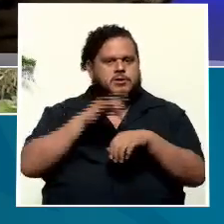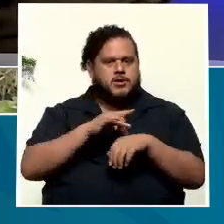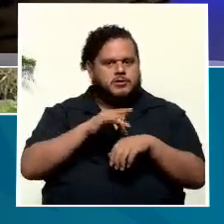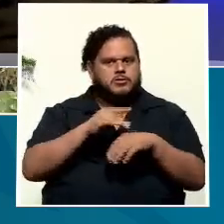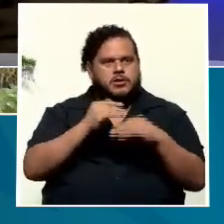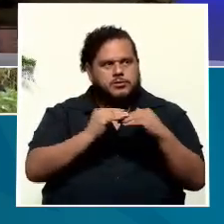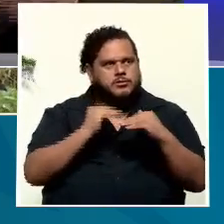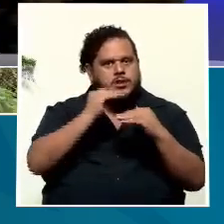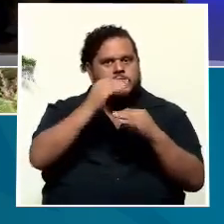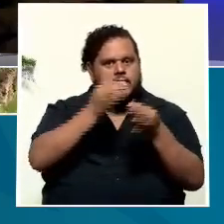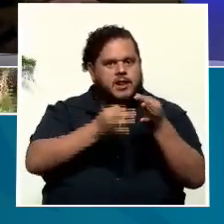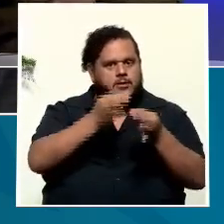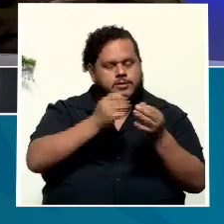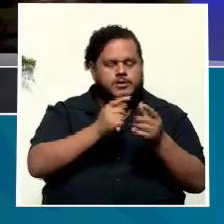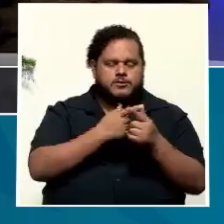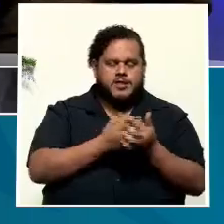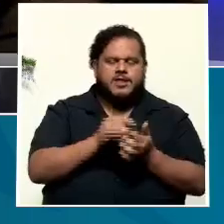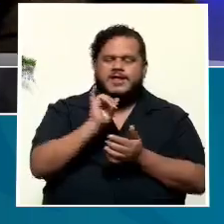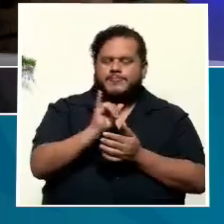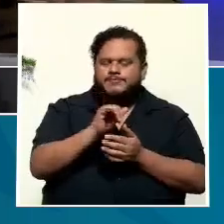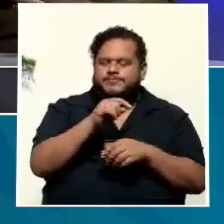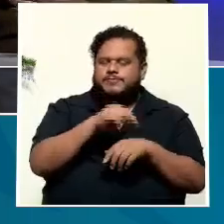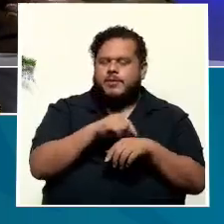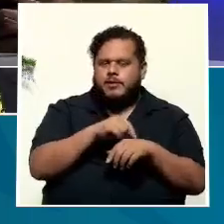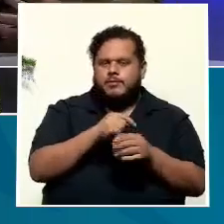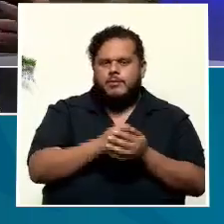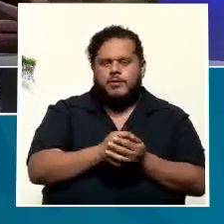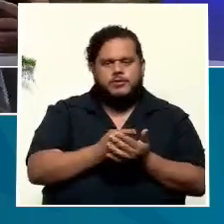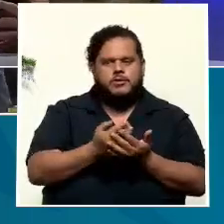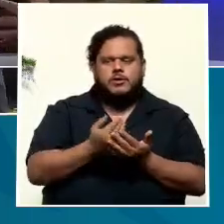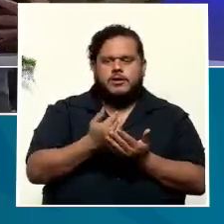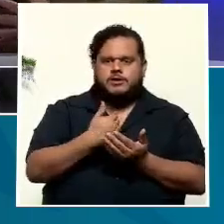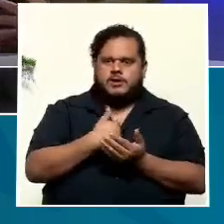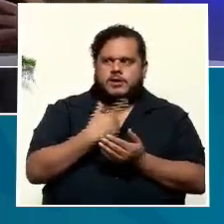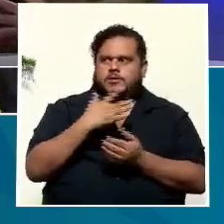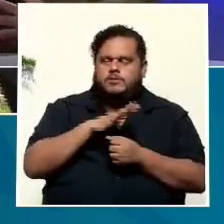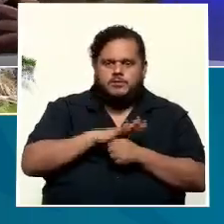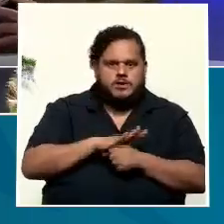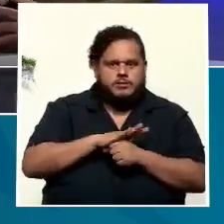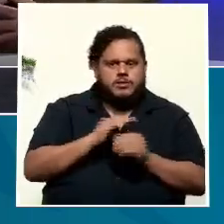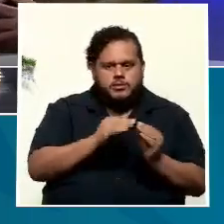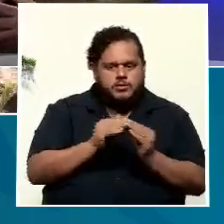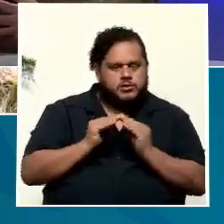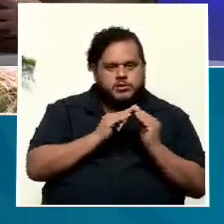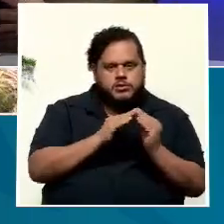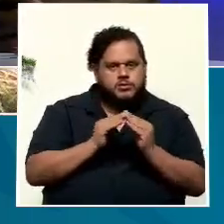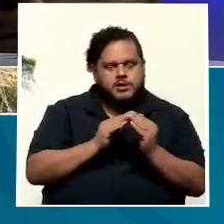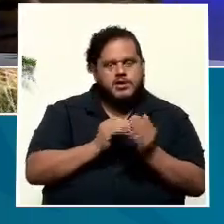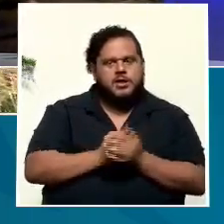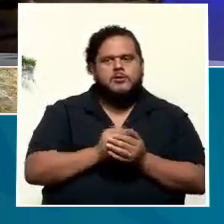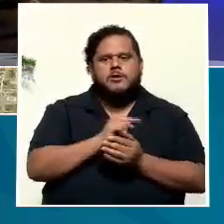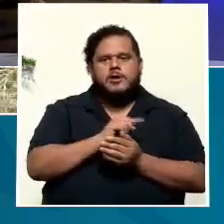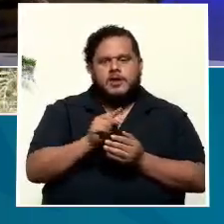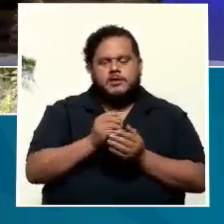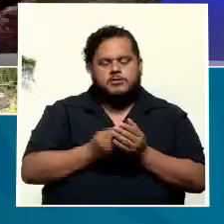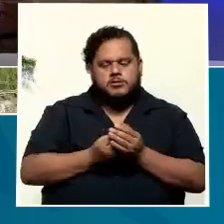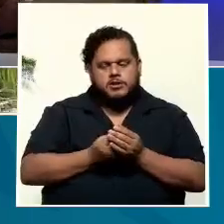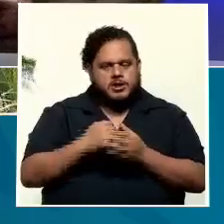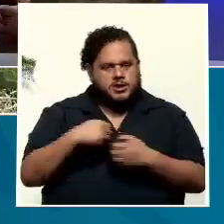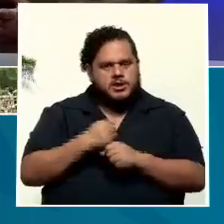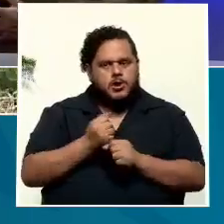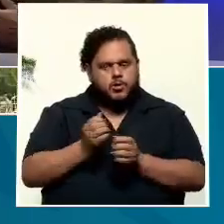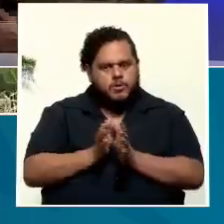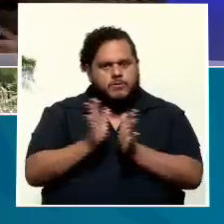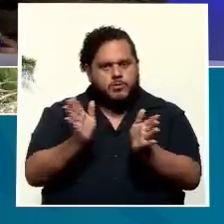Corte. Entonces, en ese momento, y creo que tenía una gran presión ciudadana, ellos lo hicieron público. Yo